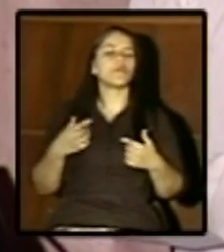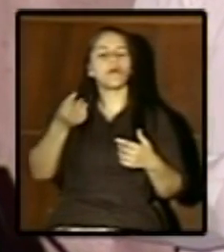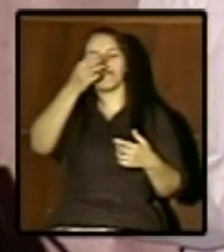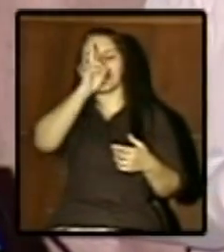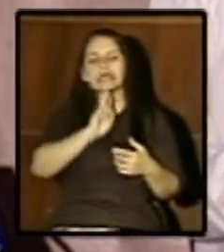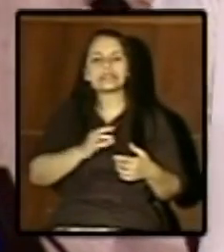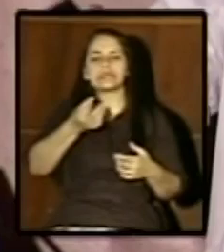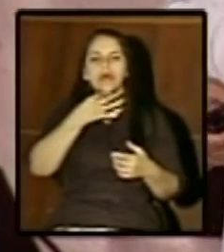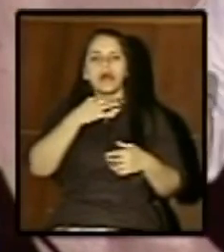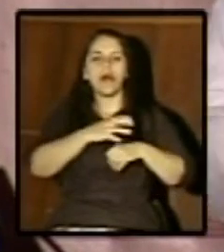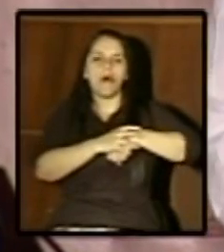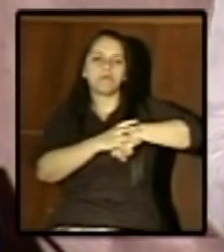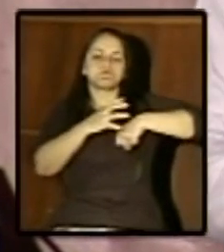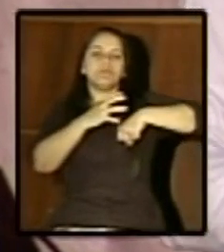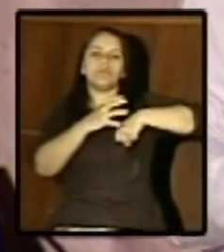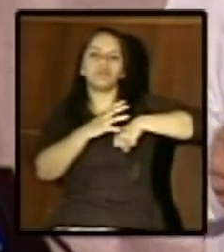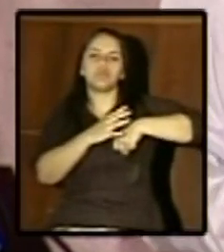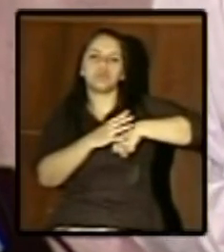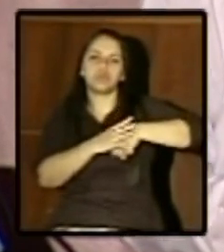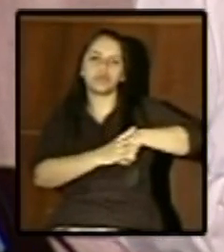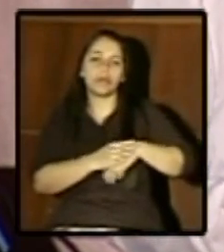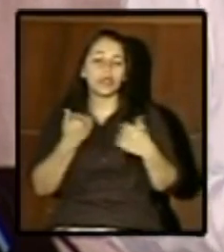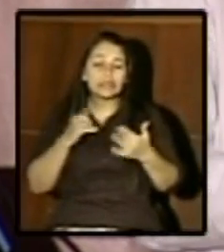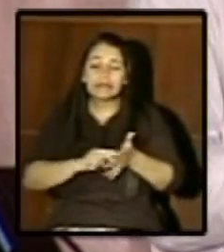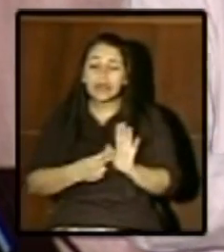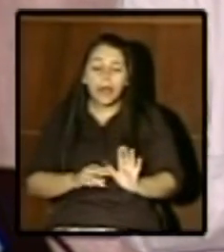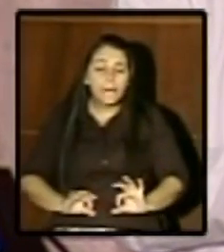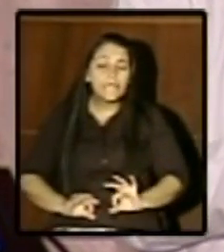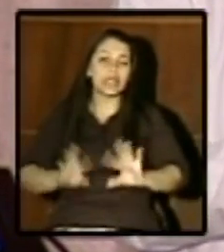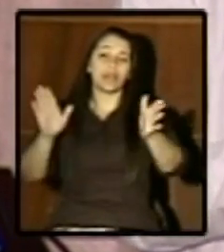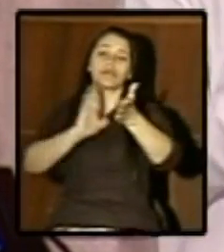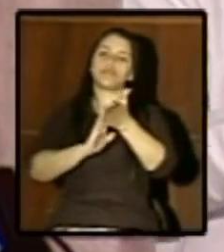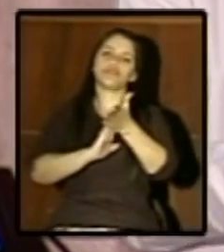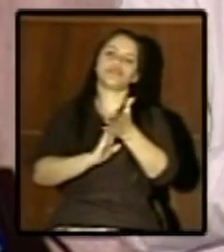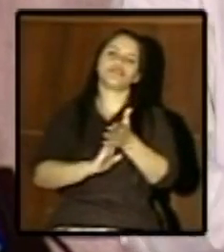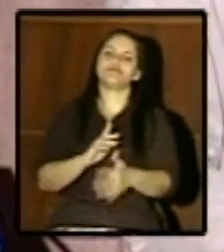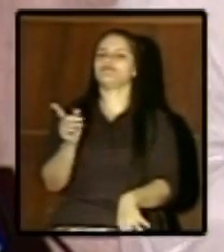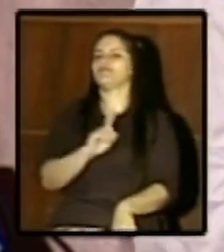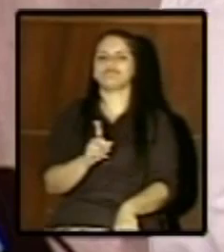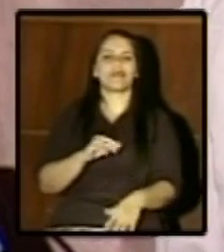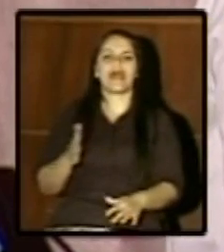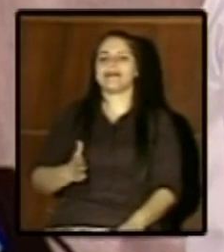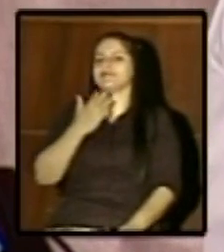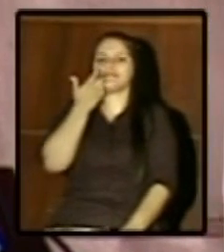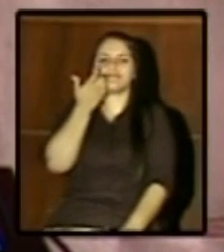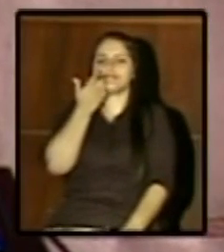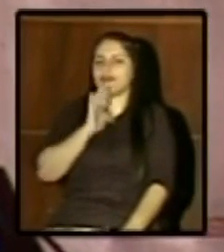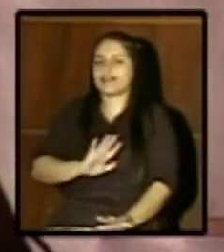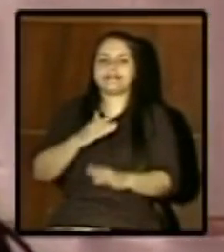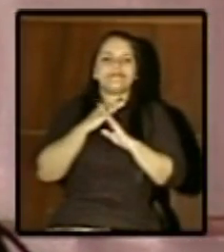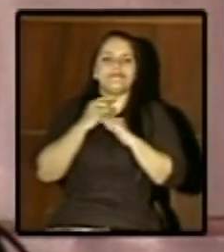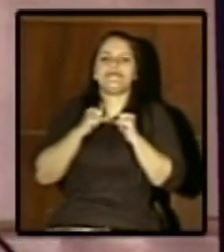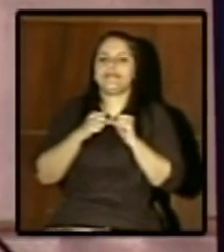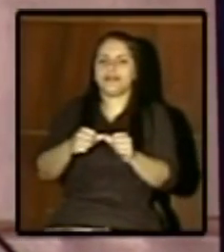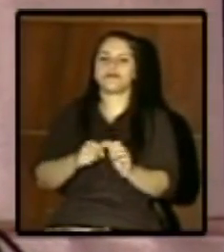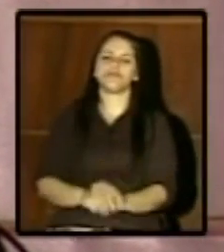porque también tienen un cierto efecto analgésico y antiinflamatorio, pero no porque estén haciendo el milagro de curar la articulación. La artrosis